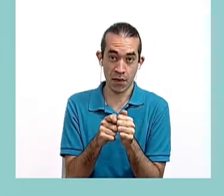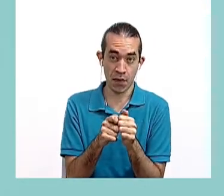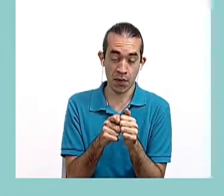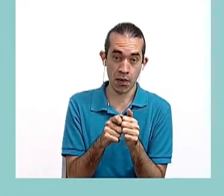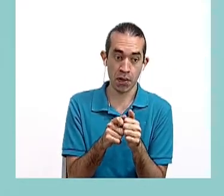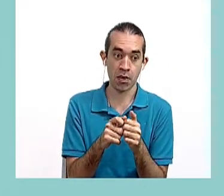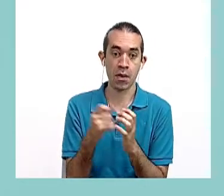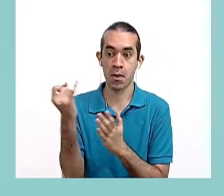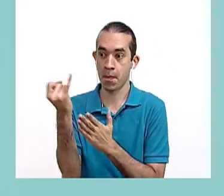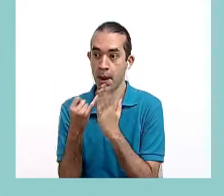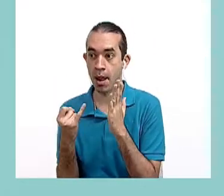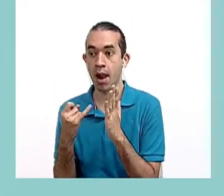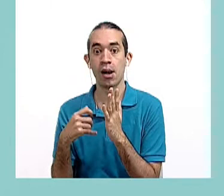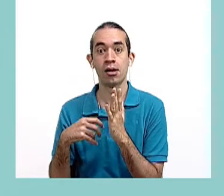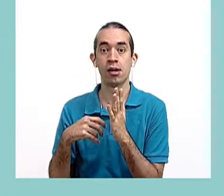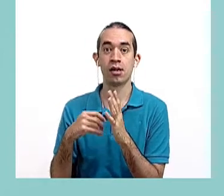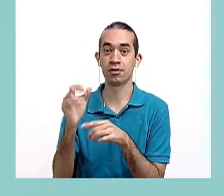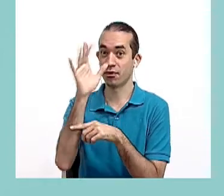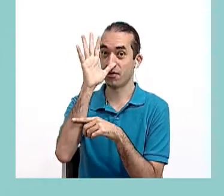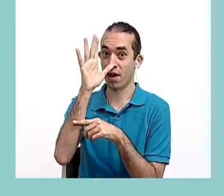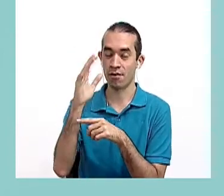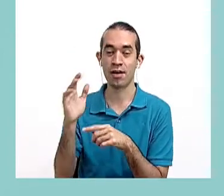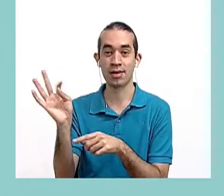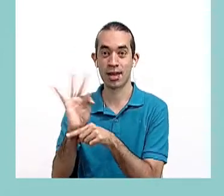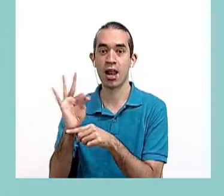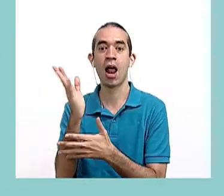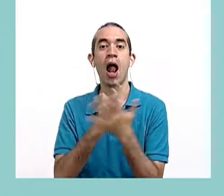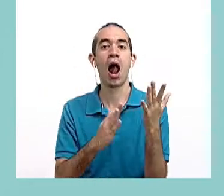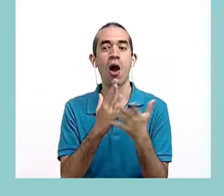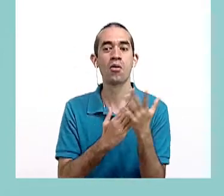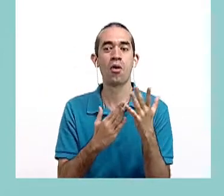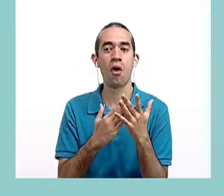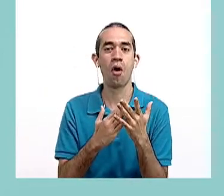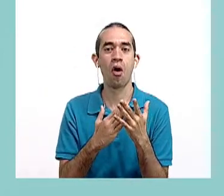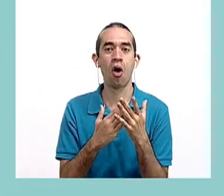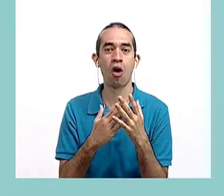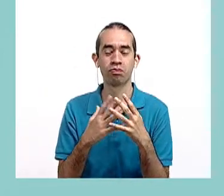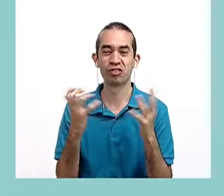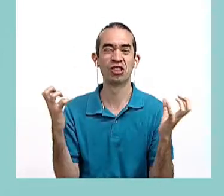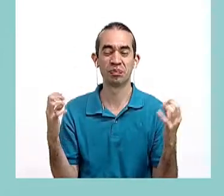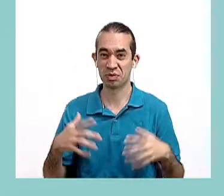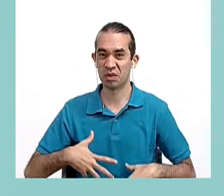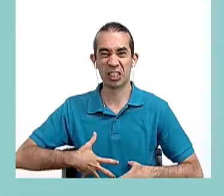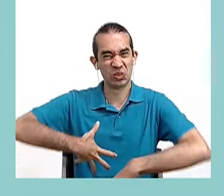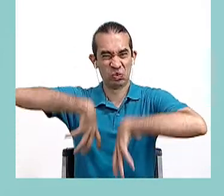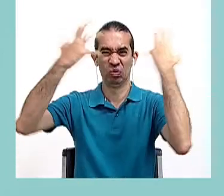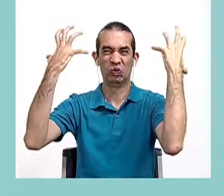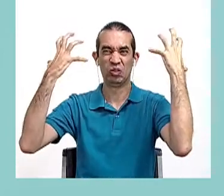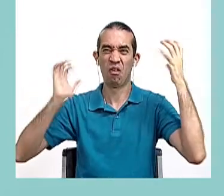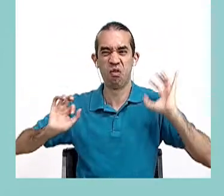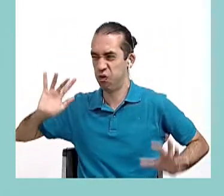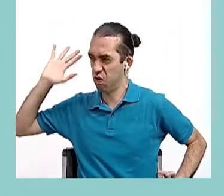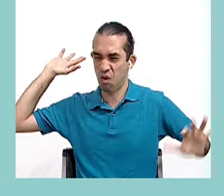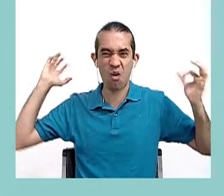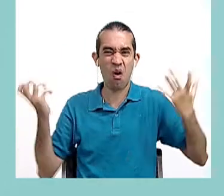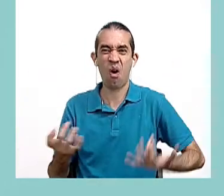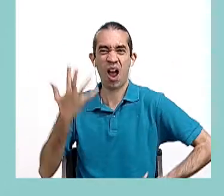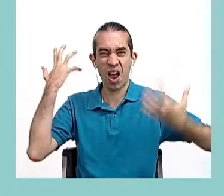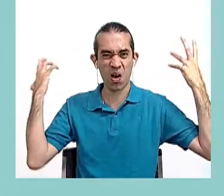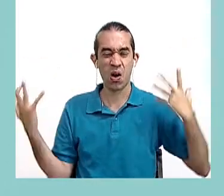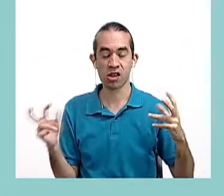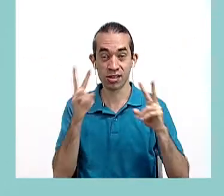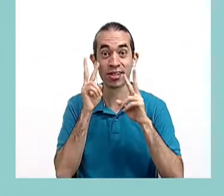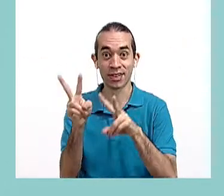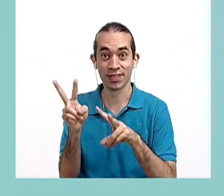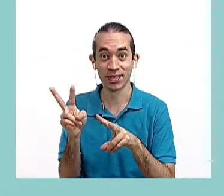incluso en dibujos animados, cuando algún personaje está furioso, incluso colocan fuego alrededor del personaje. ¿Lo han visto? Bueno,